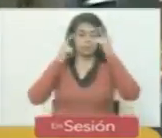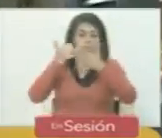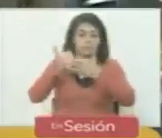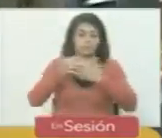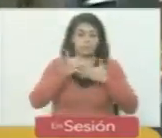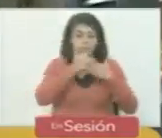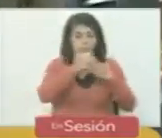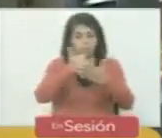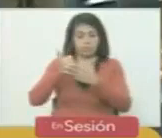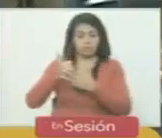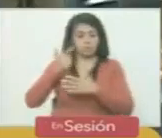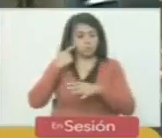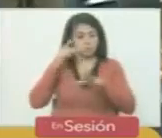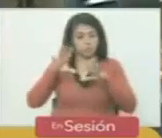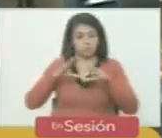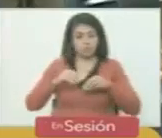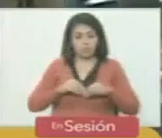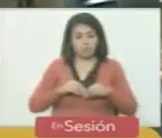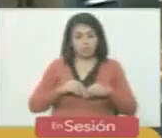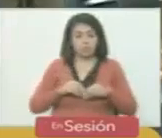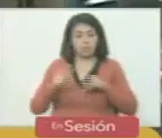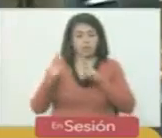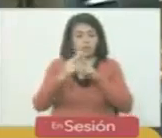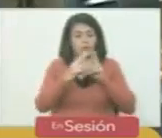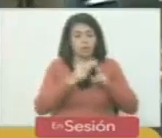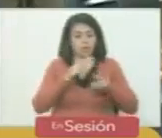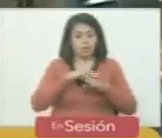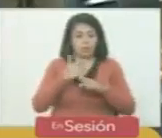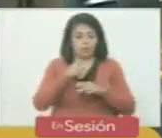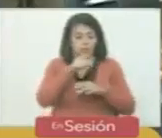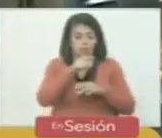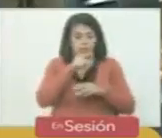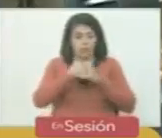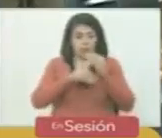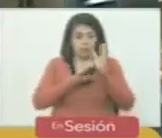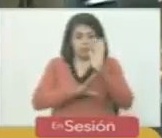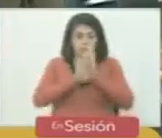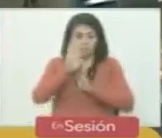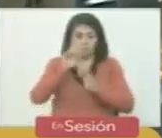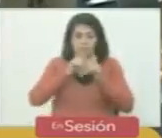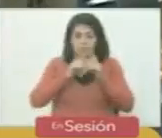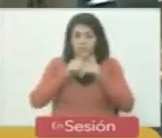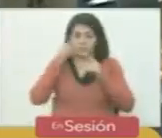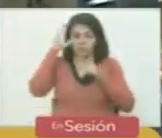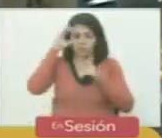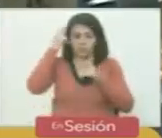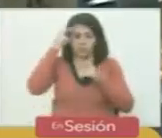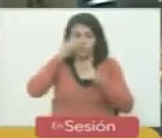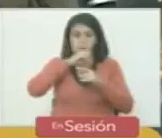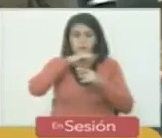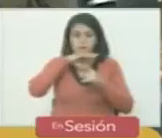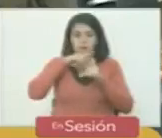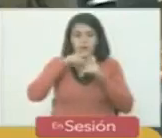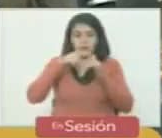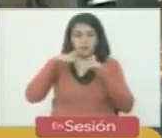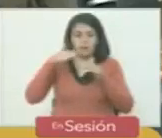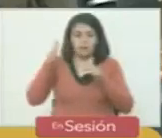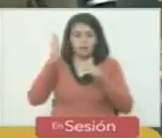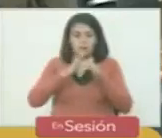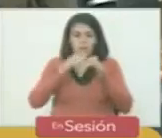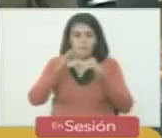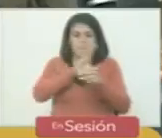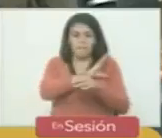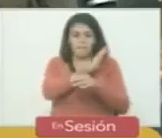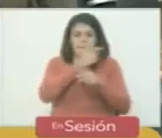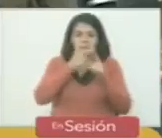ayudó, nos reconoció, porque a él se le desarrolló una conciencia histórica cuando estuvo de